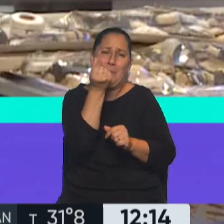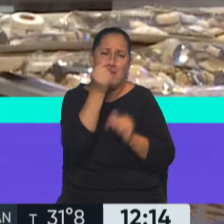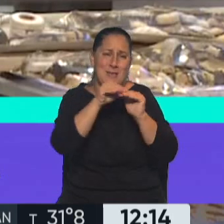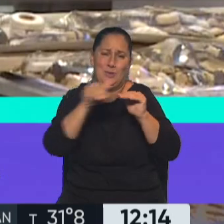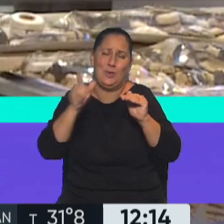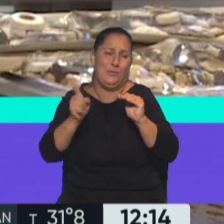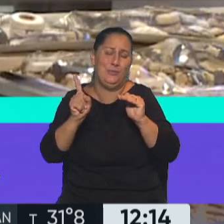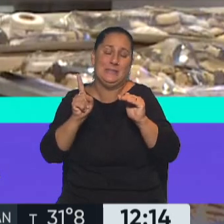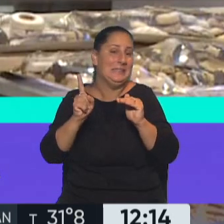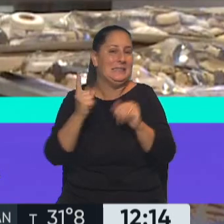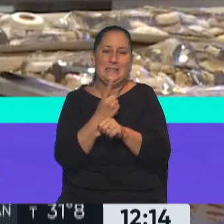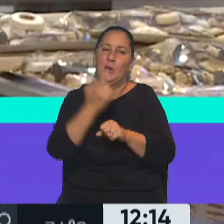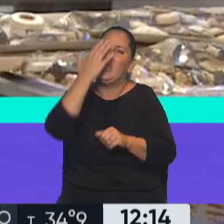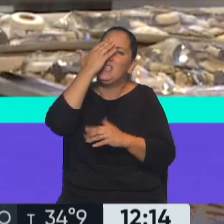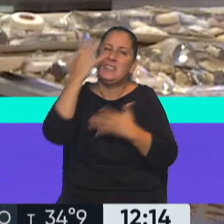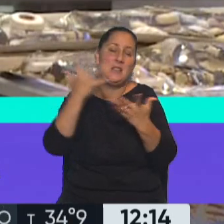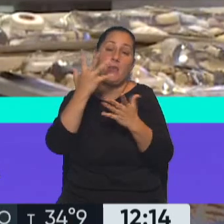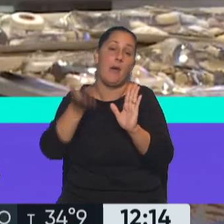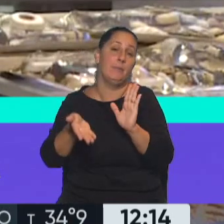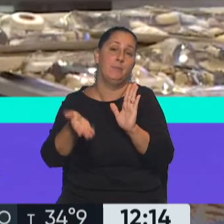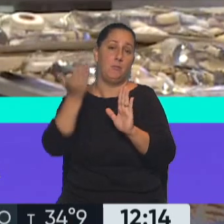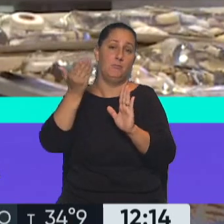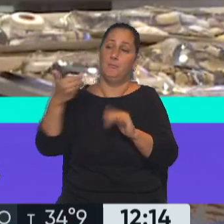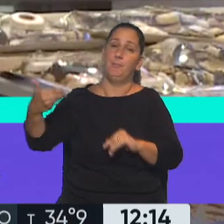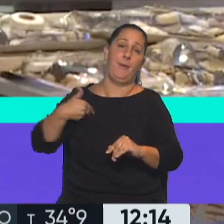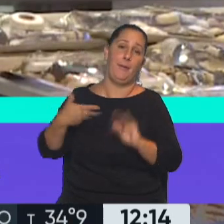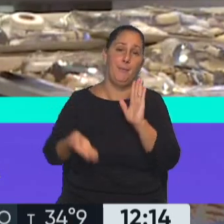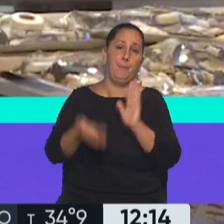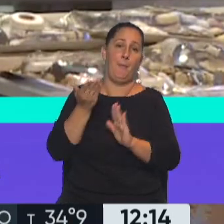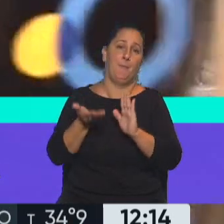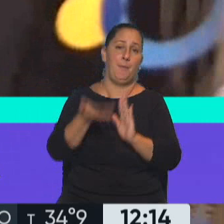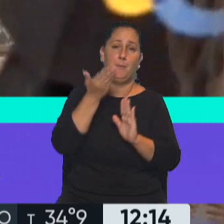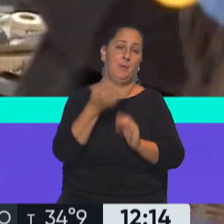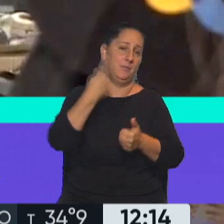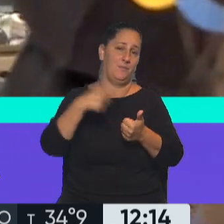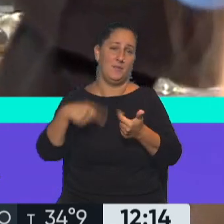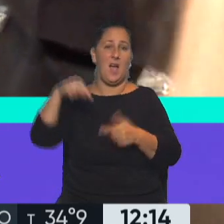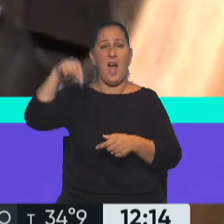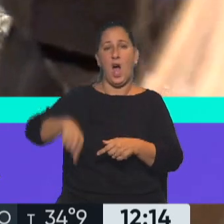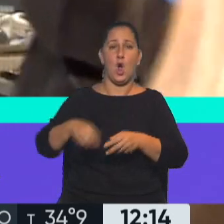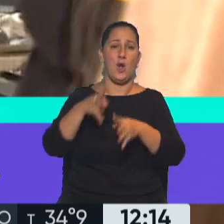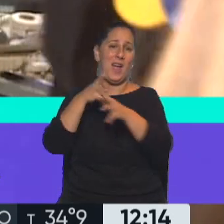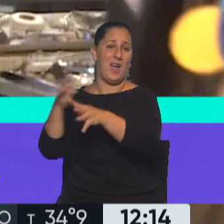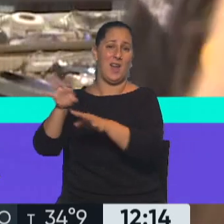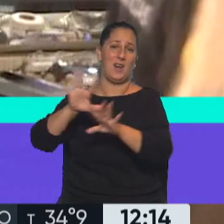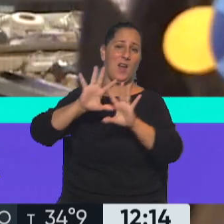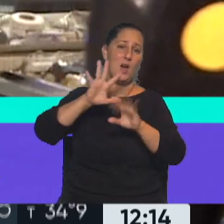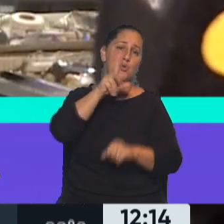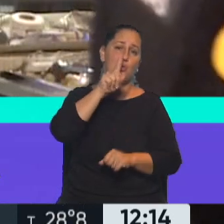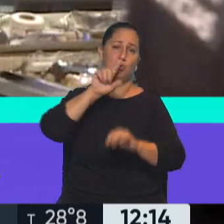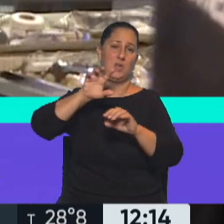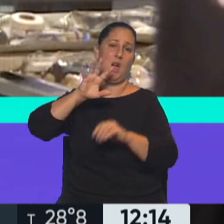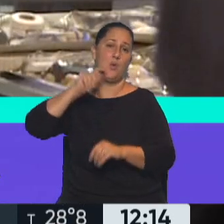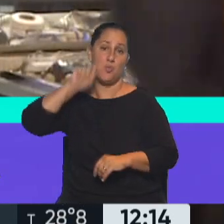pero lamentablemente cada 15 días estamos recibiendo aumentos de todo tipo. Y ahora con esto de la guerra de Rusia y Ucrania va a